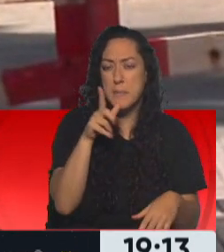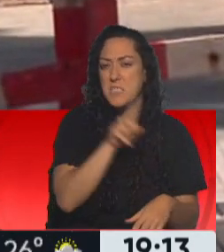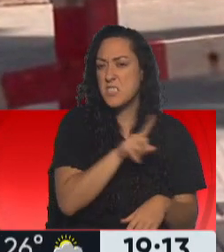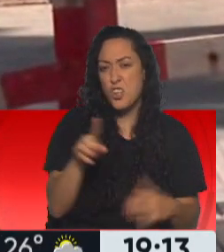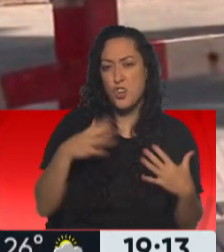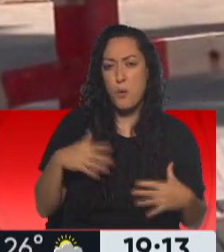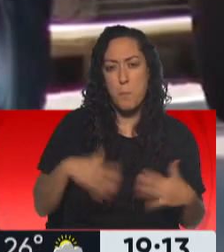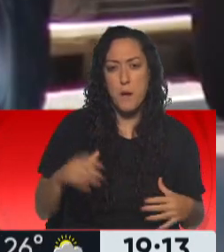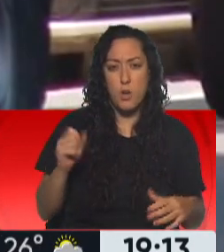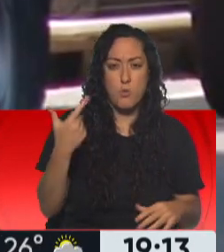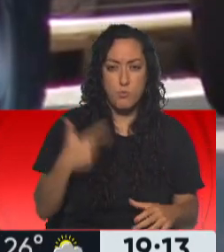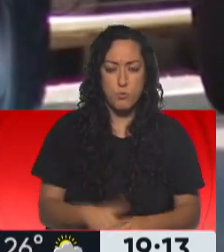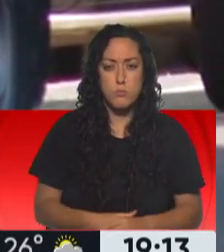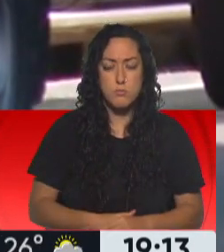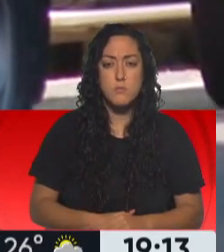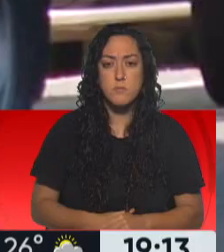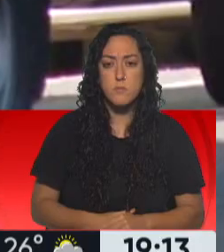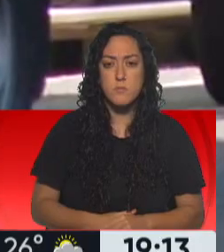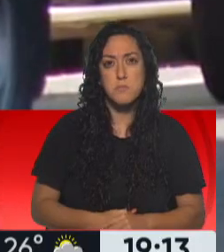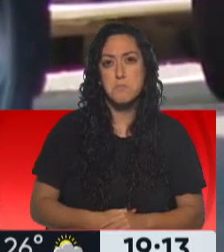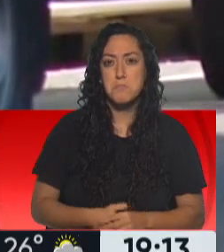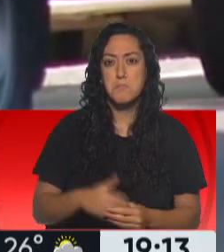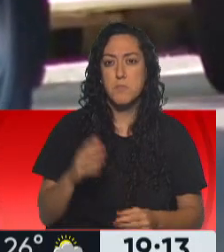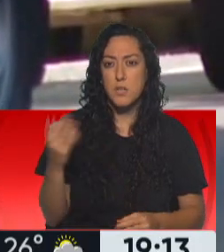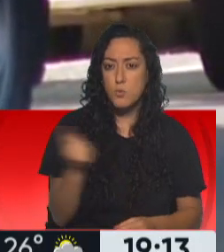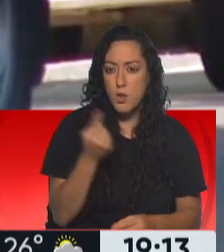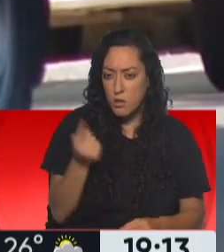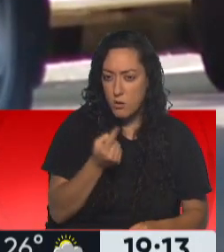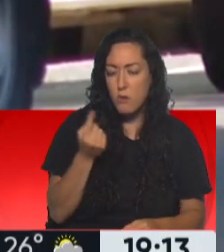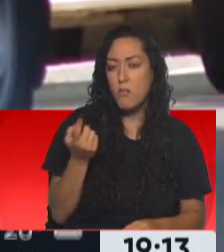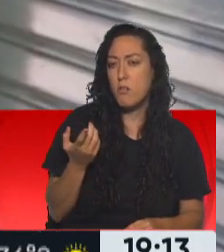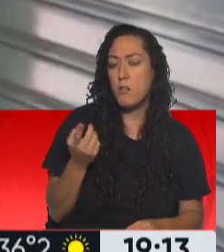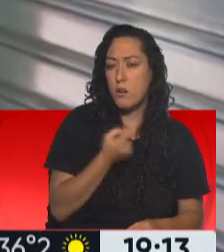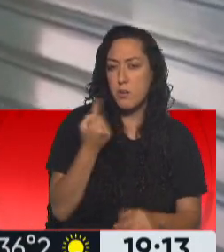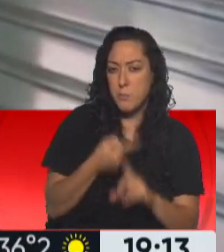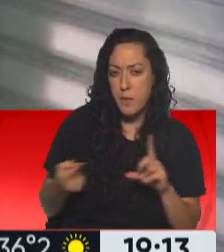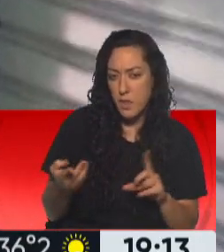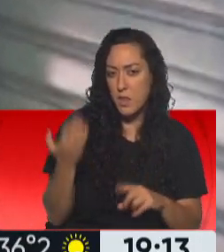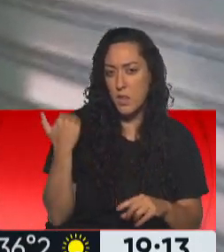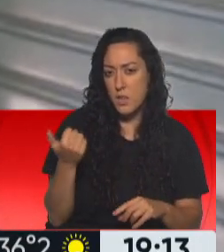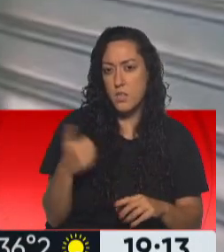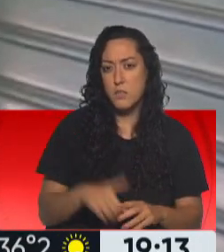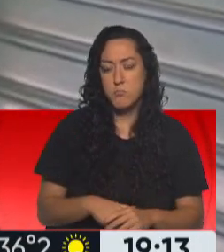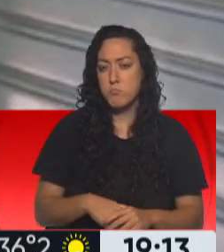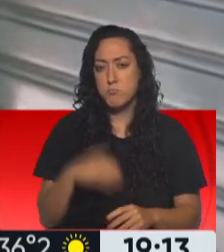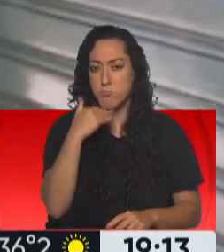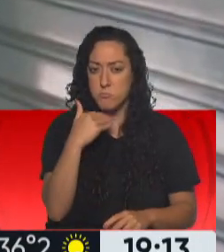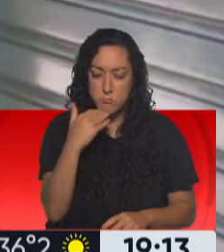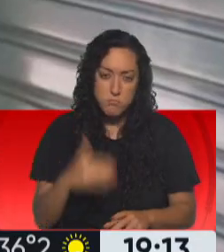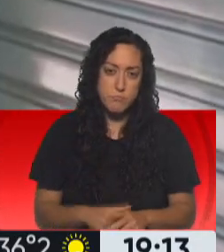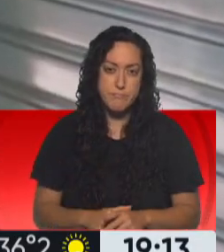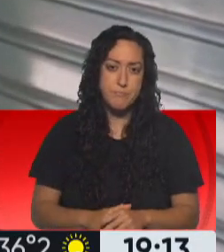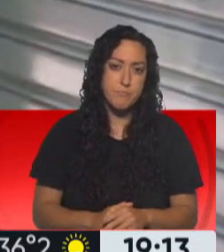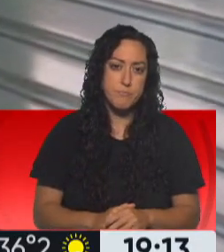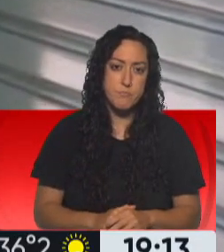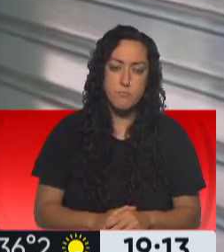operario. ¿A qué hora pasó más o menos? Hace media hora. Una hora y media, sí, no sé.